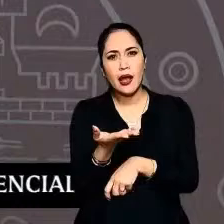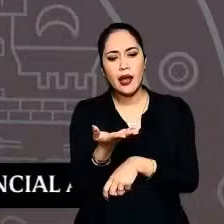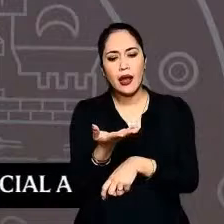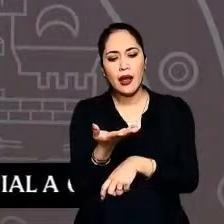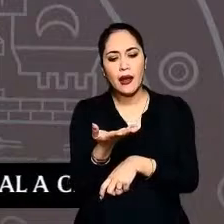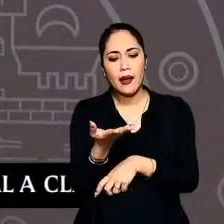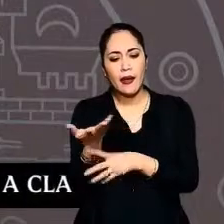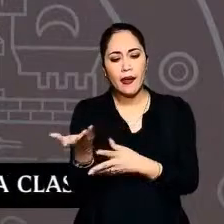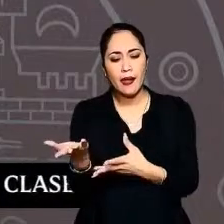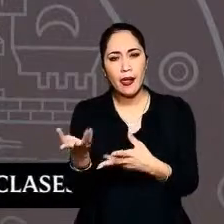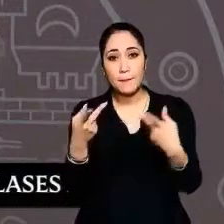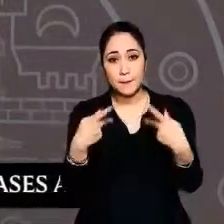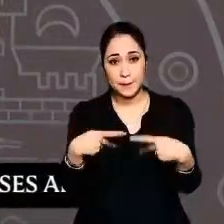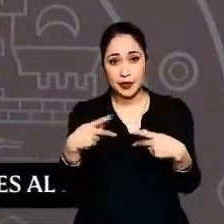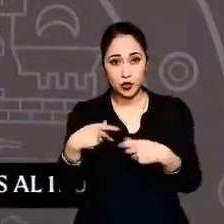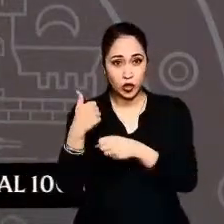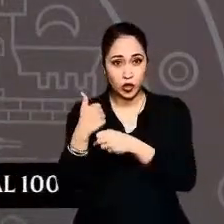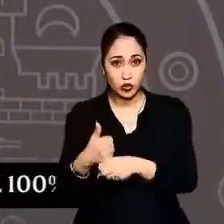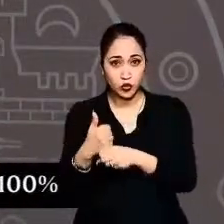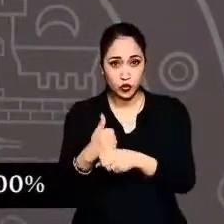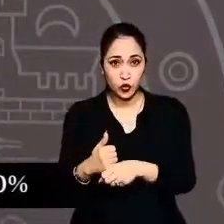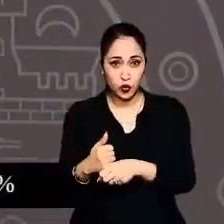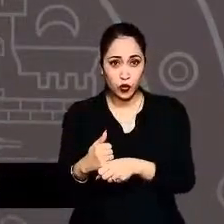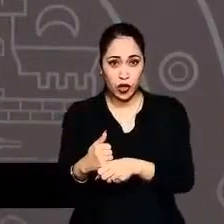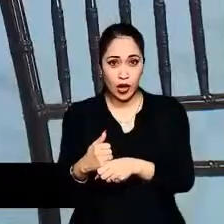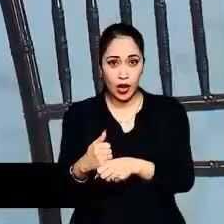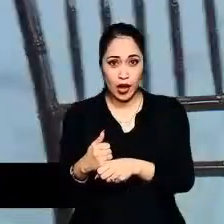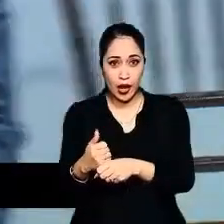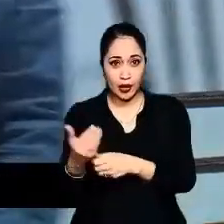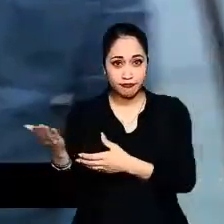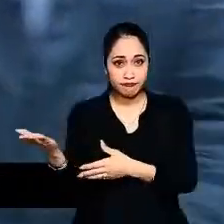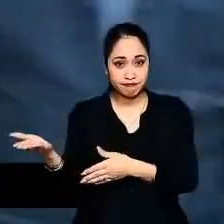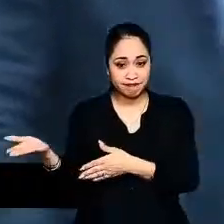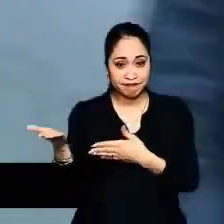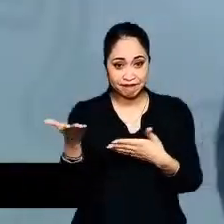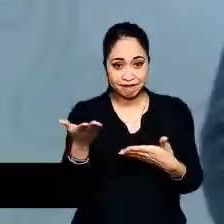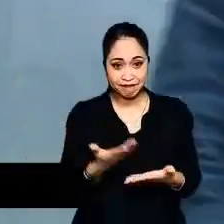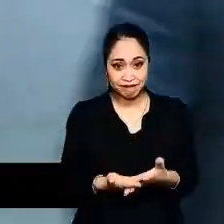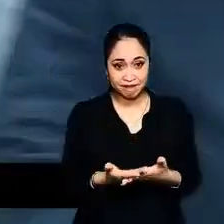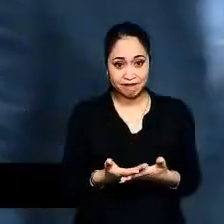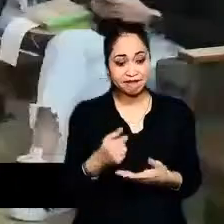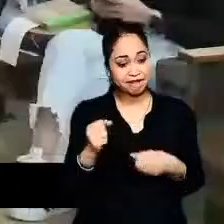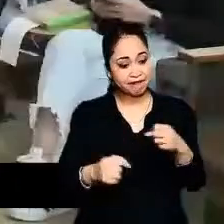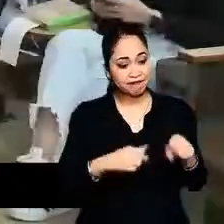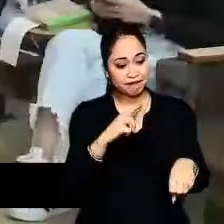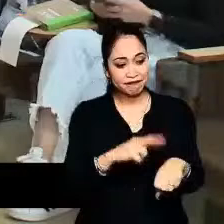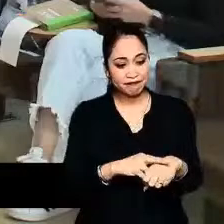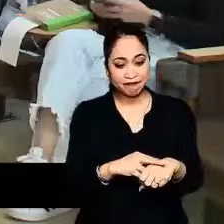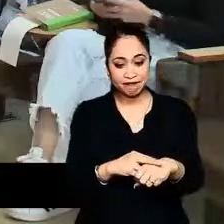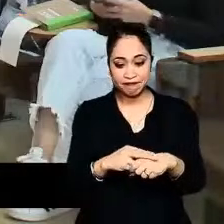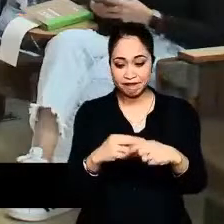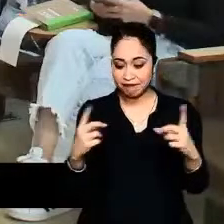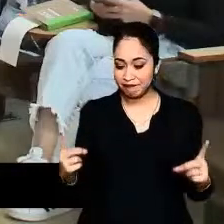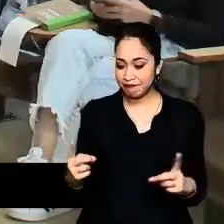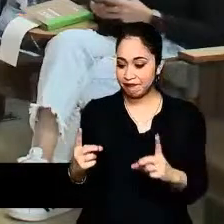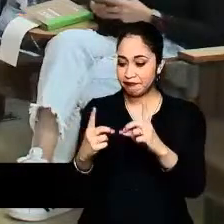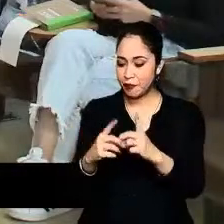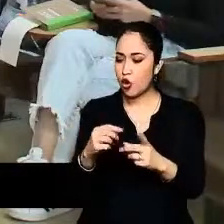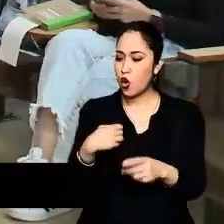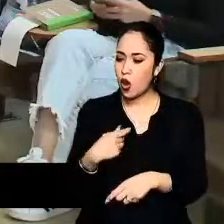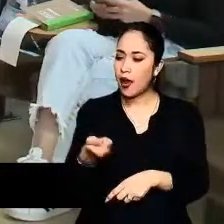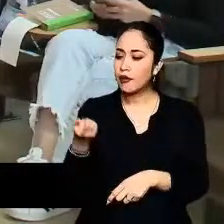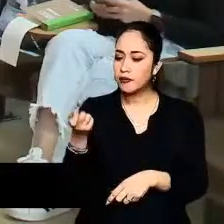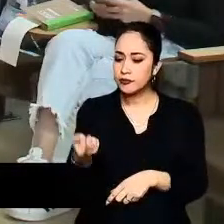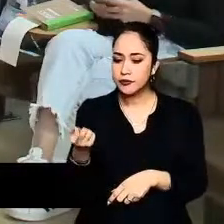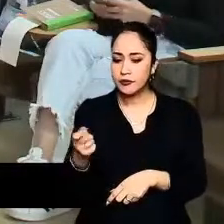los afectados, se reunieron con el secretario, yo les saludé, bueno, me quedó el pendiente y les dije,